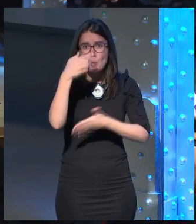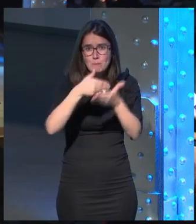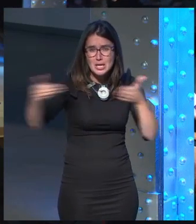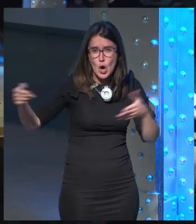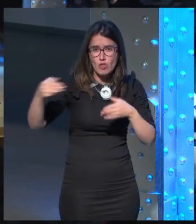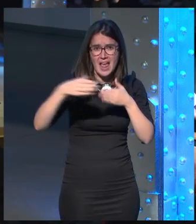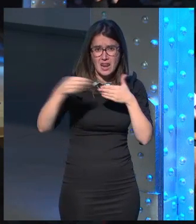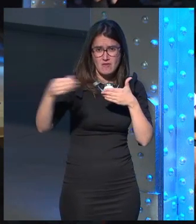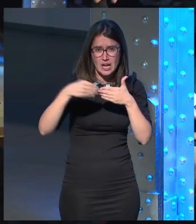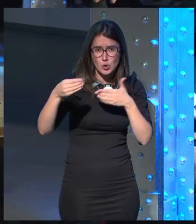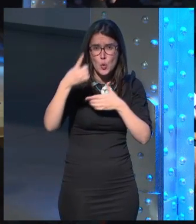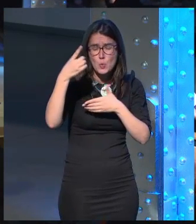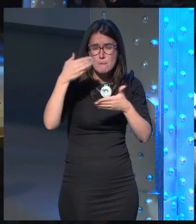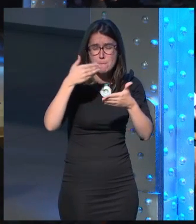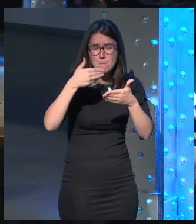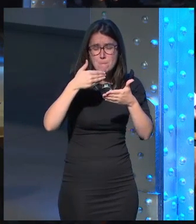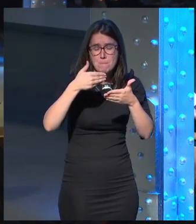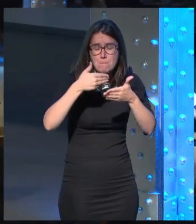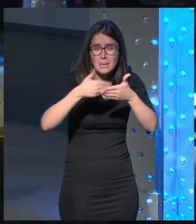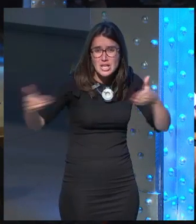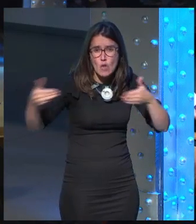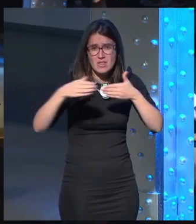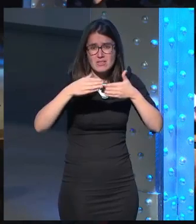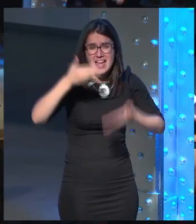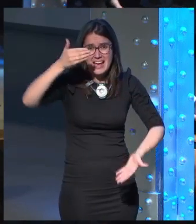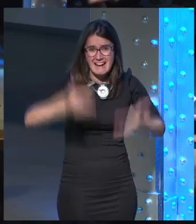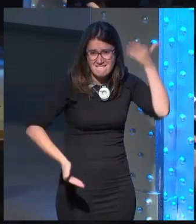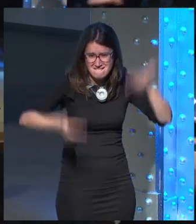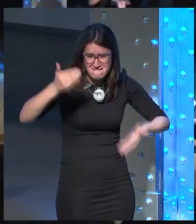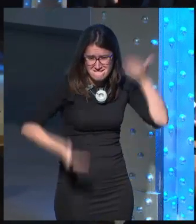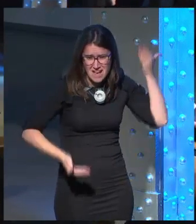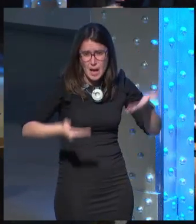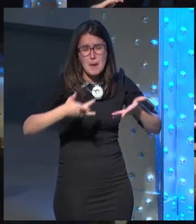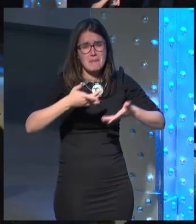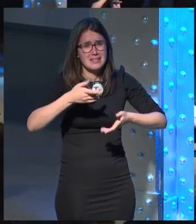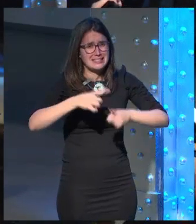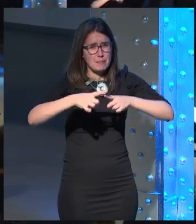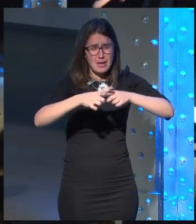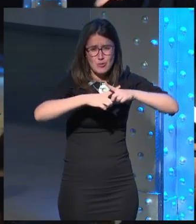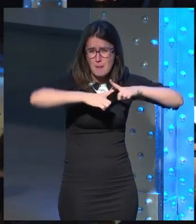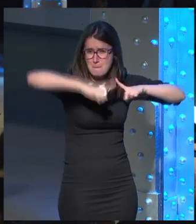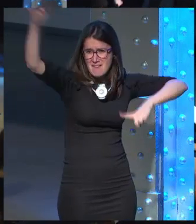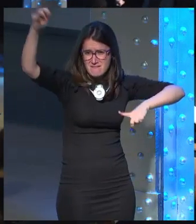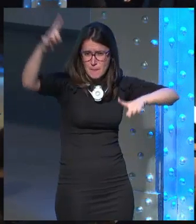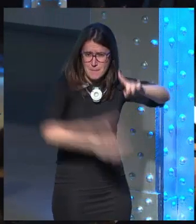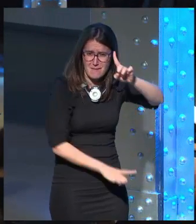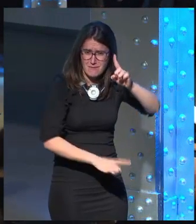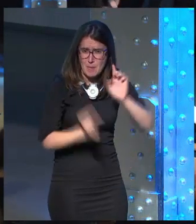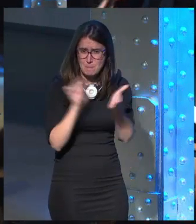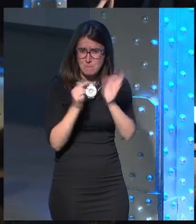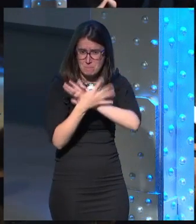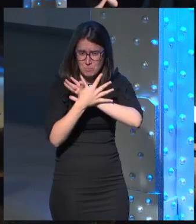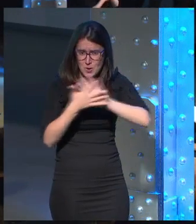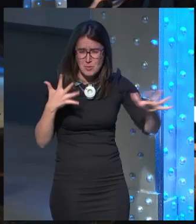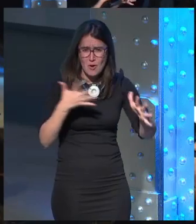libras. 1 millón de libras que pesa muchísimo, que pasa de temperaturas extremas muy rápidamente,